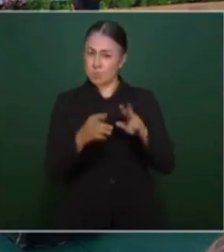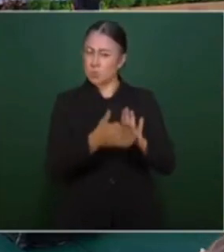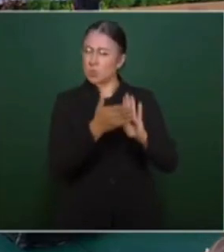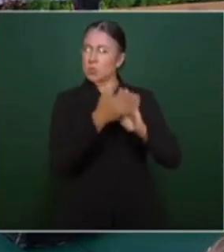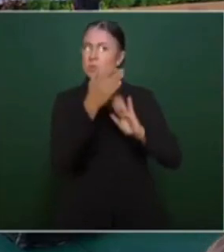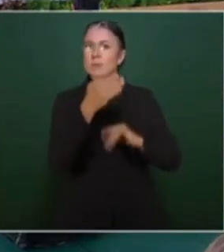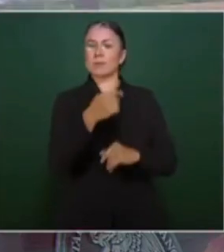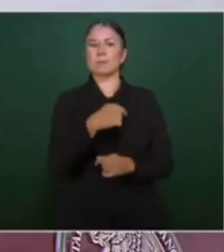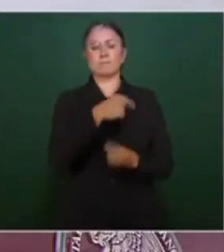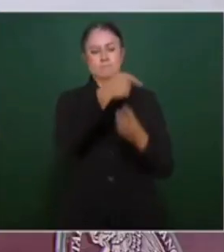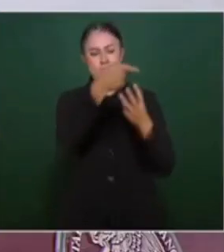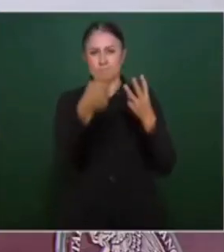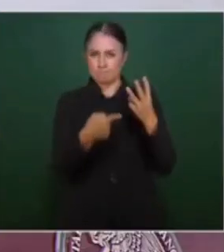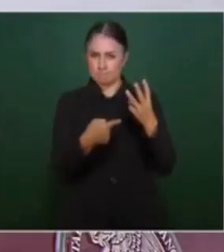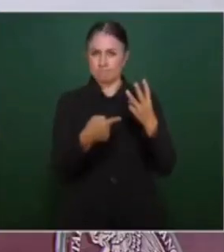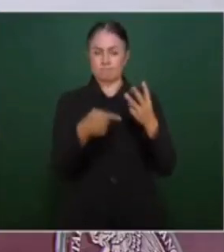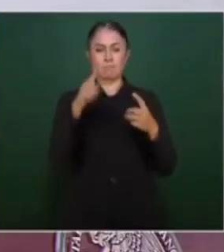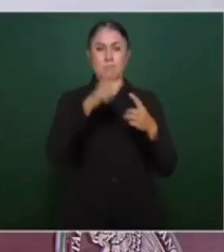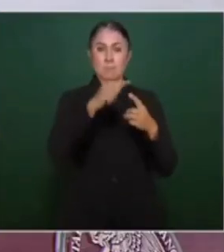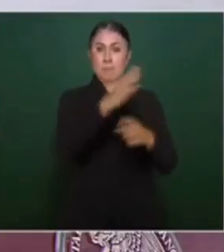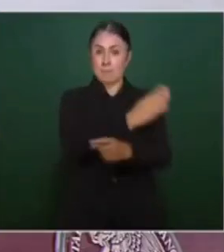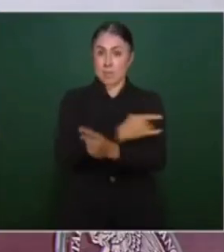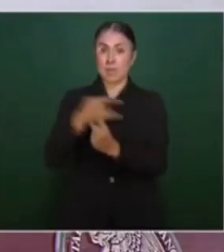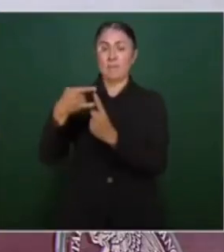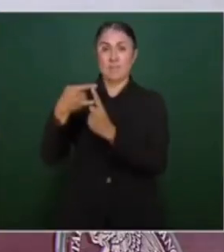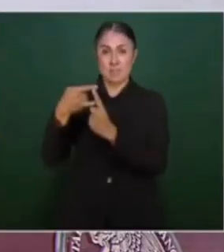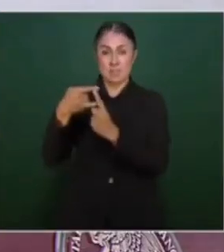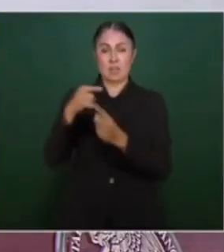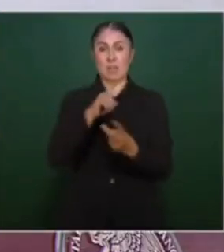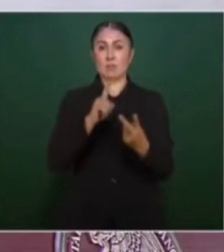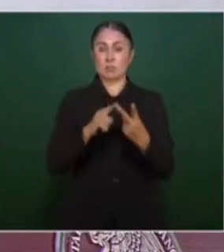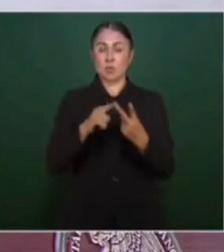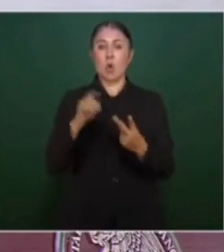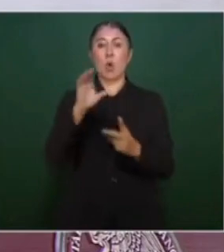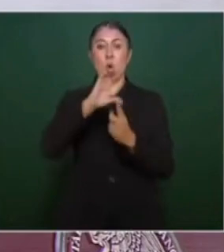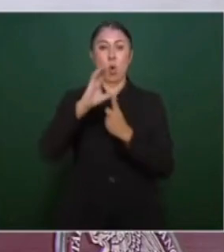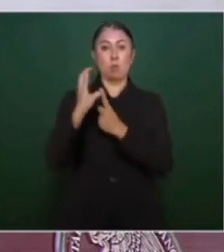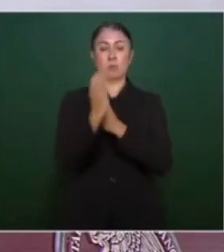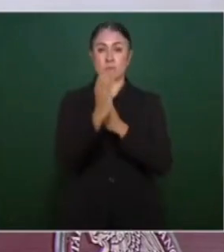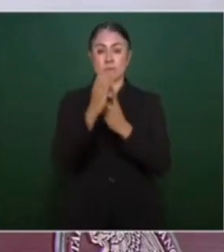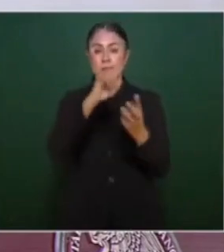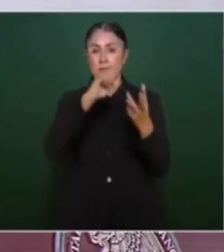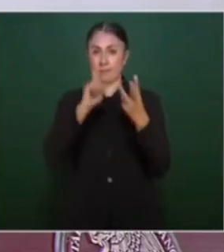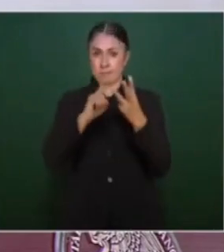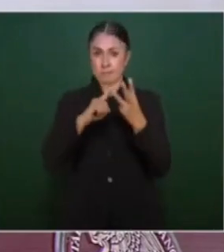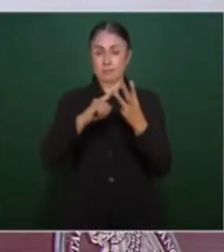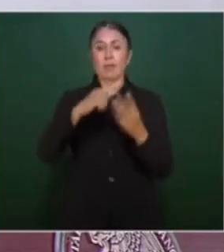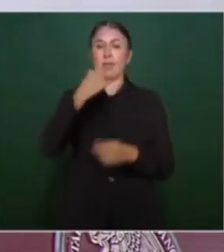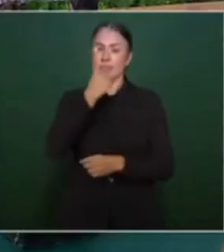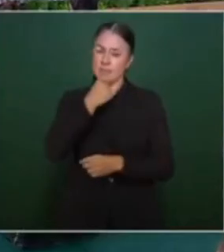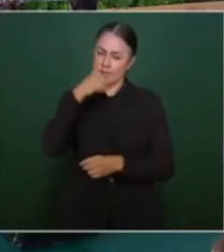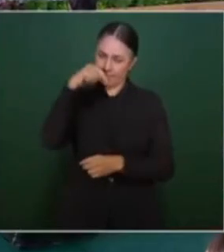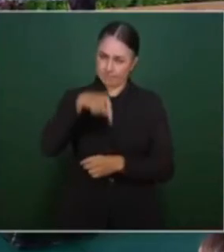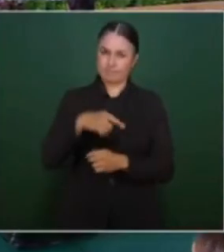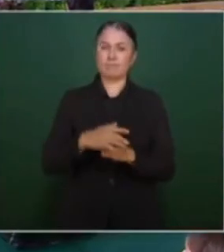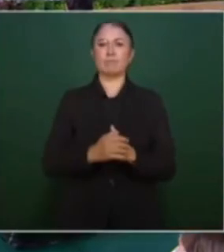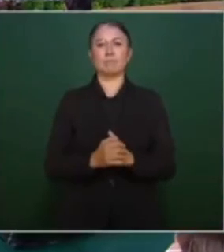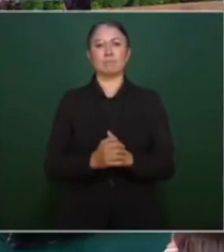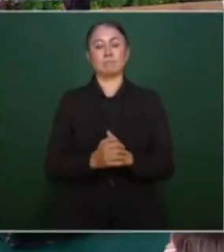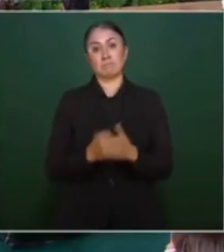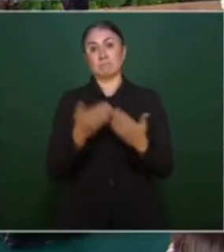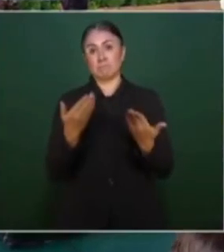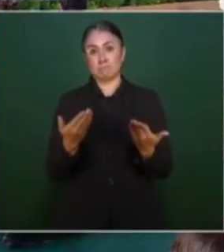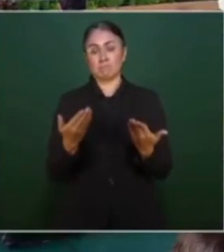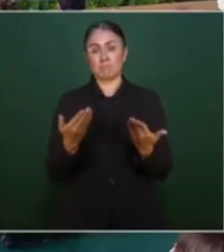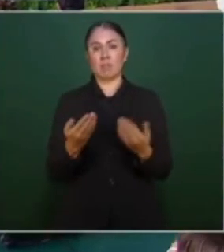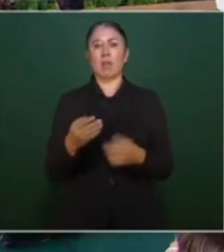3 compañías, que es Bahía de Banderas, en Compostela y aquí en Tepic. De esta manera